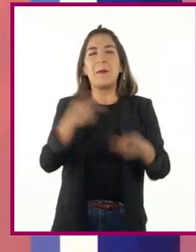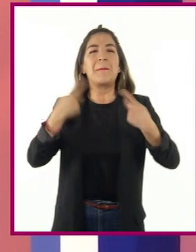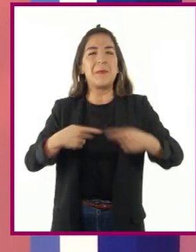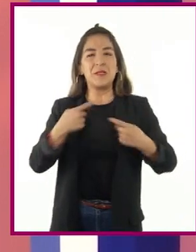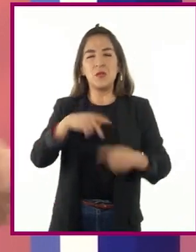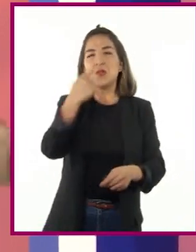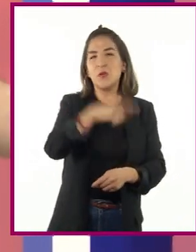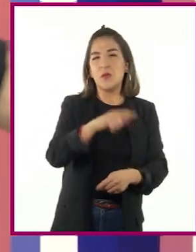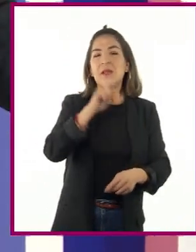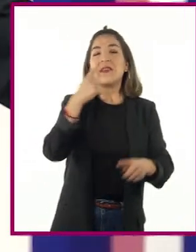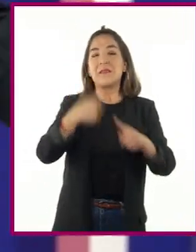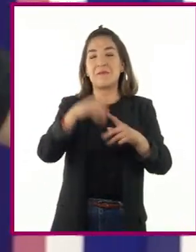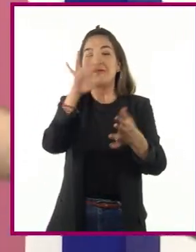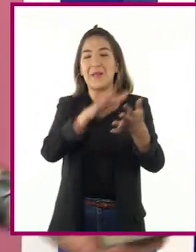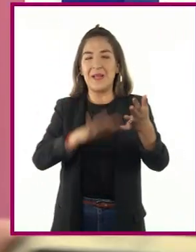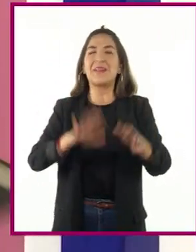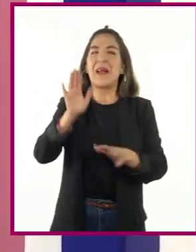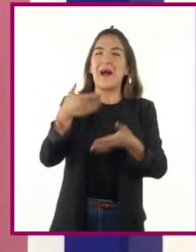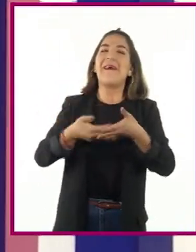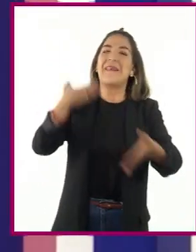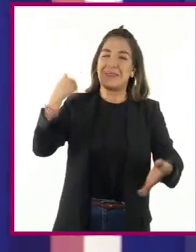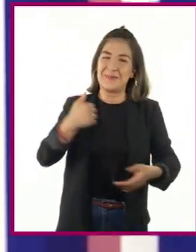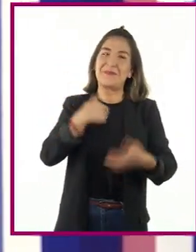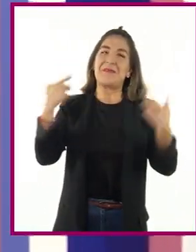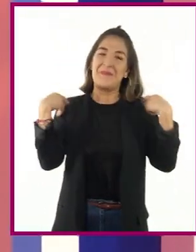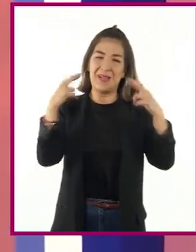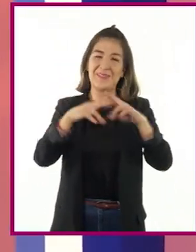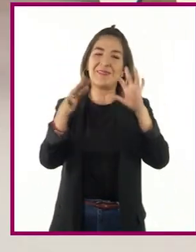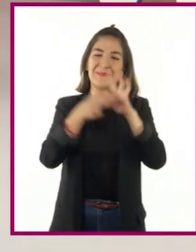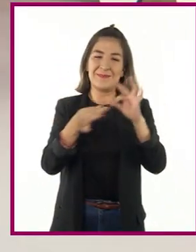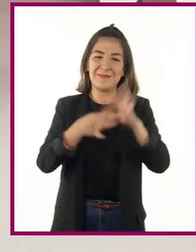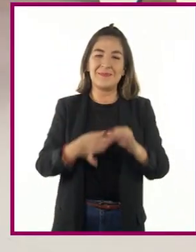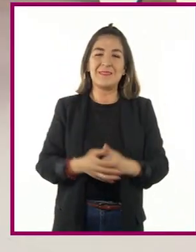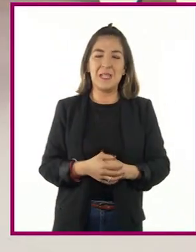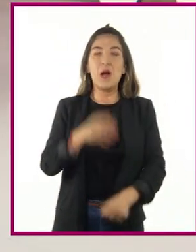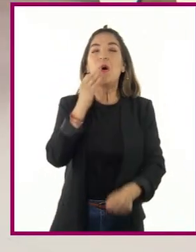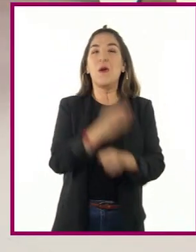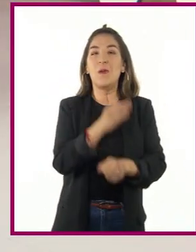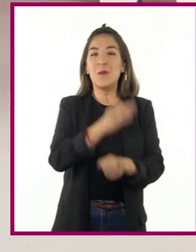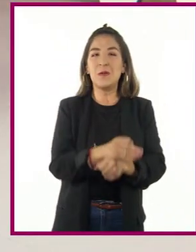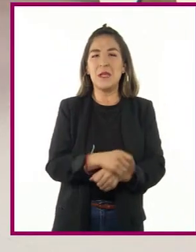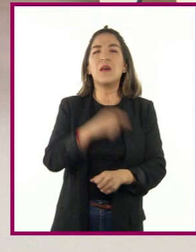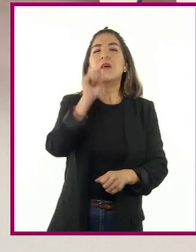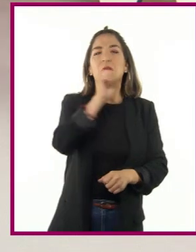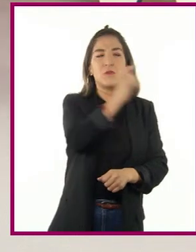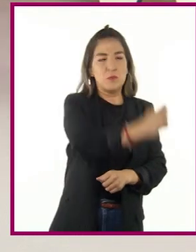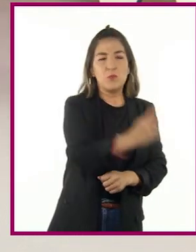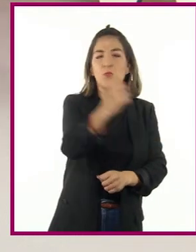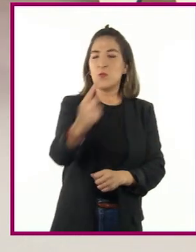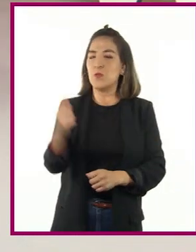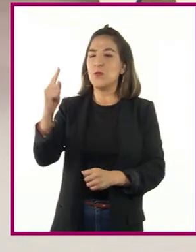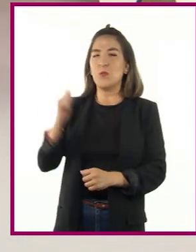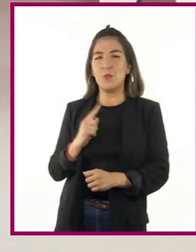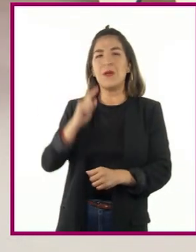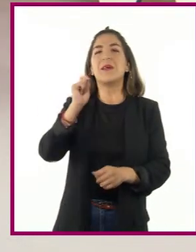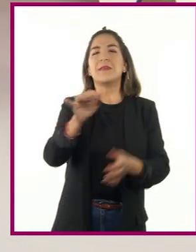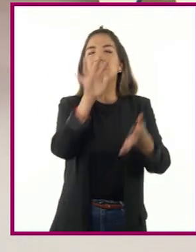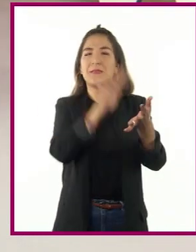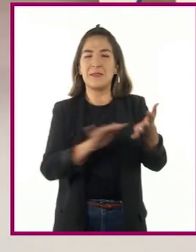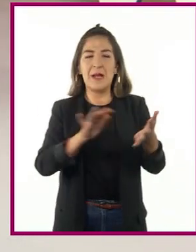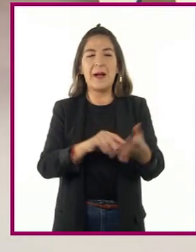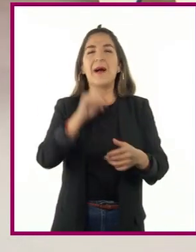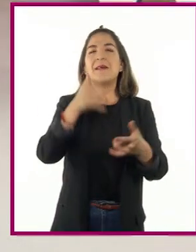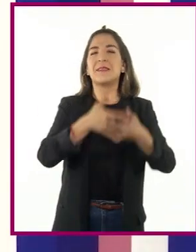los han mencionado mis profesores. ¿Qué les parece si cada uno de nosotros leemos una autobiografía?